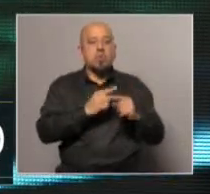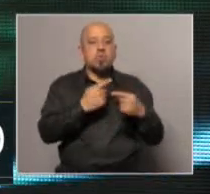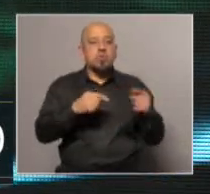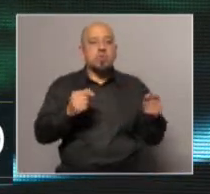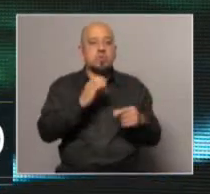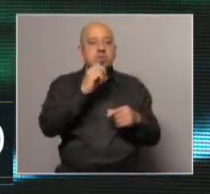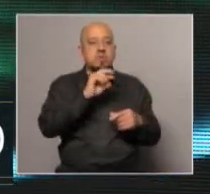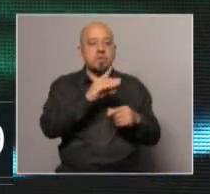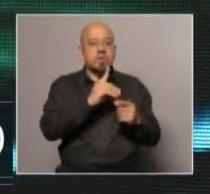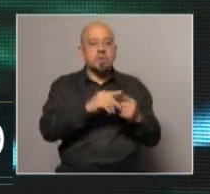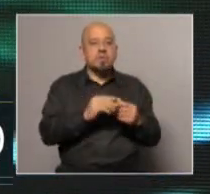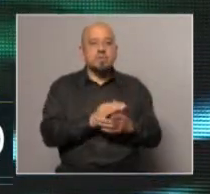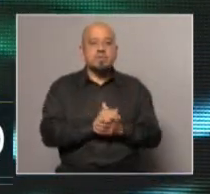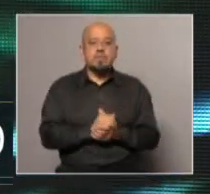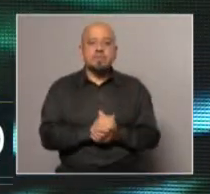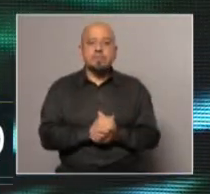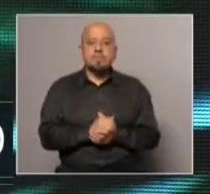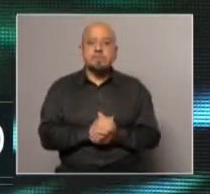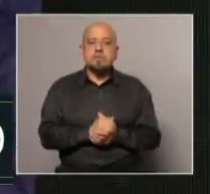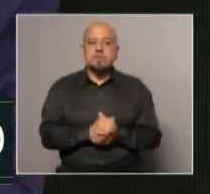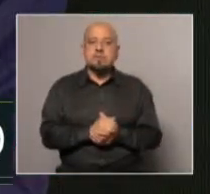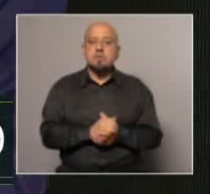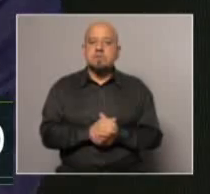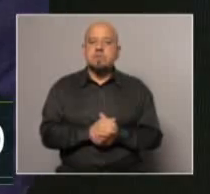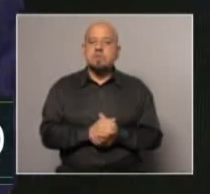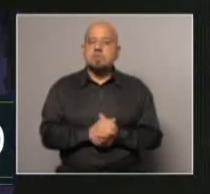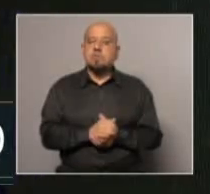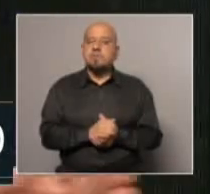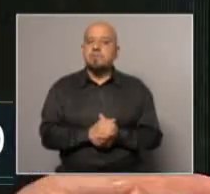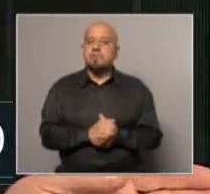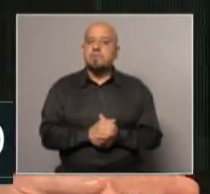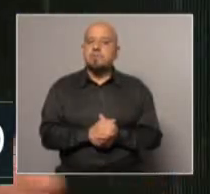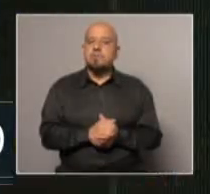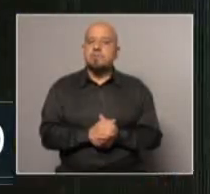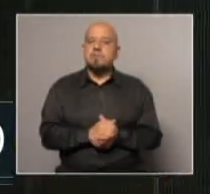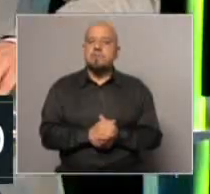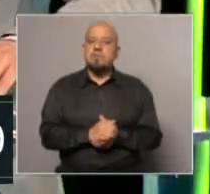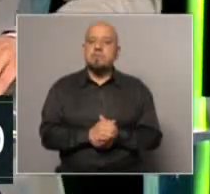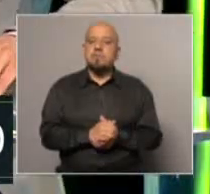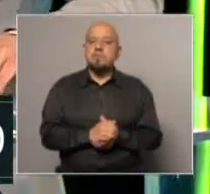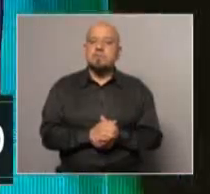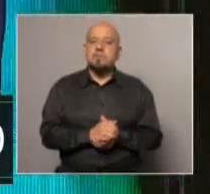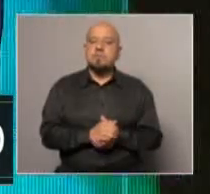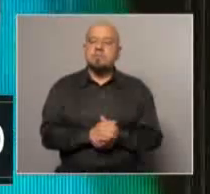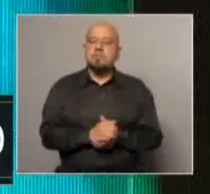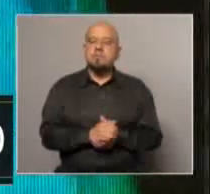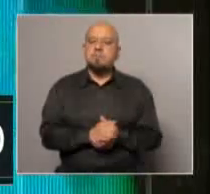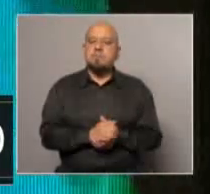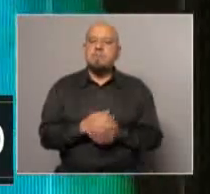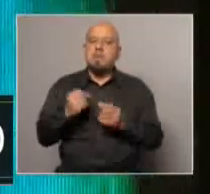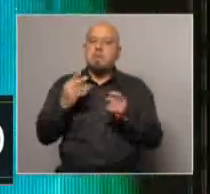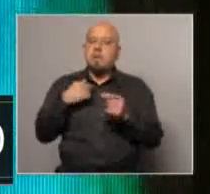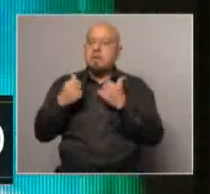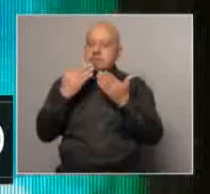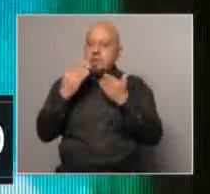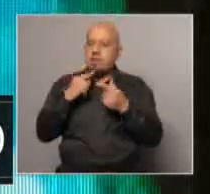CBD para uso veterinario. Bien, la última, te la dejo a ti, Analía, sobre el mercado interno. Bueno, porque se